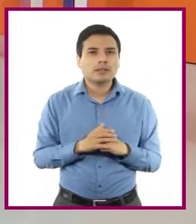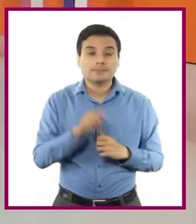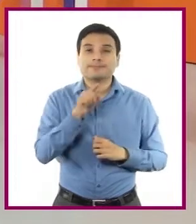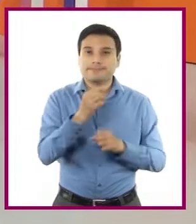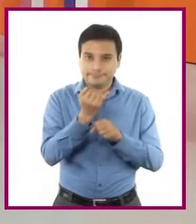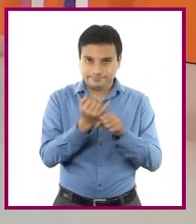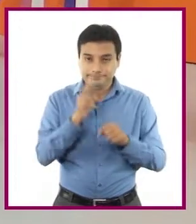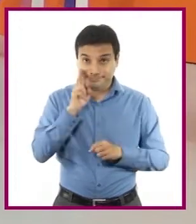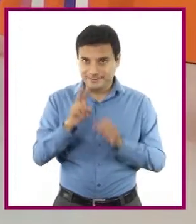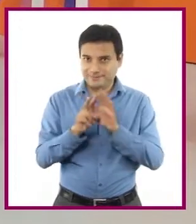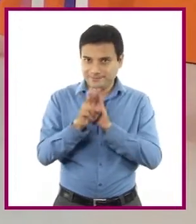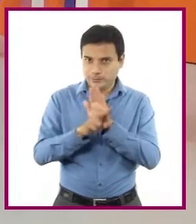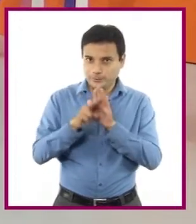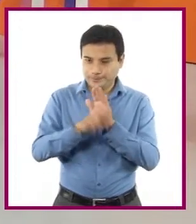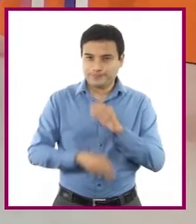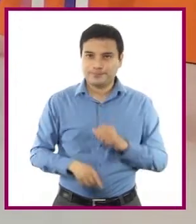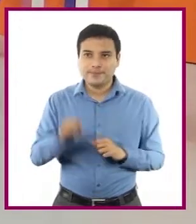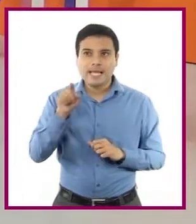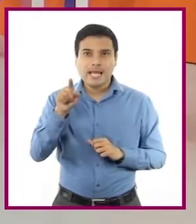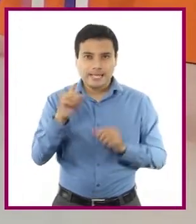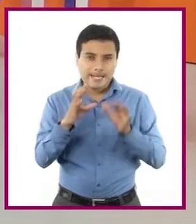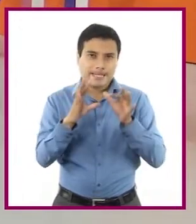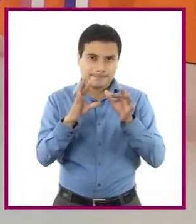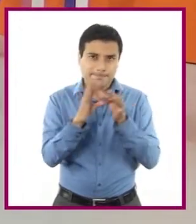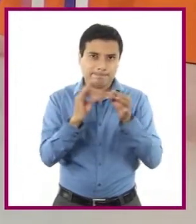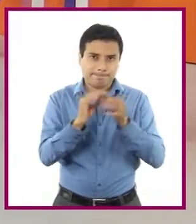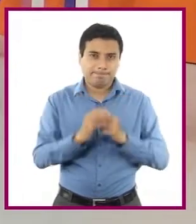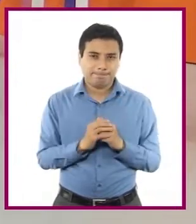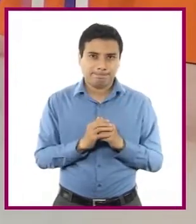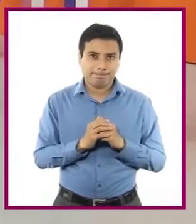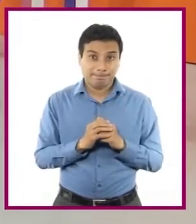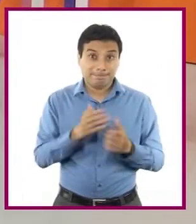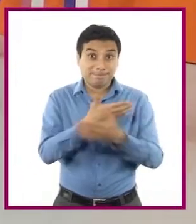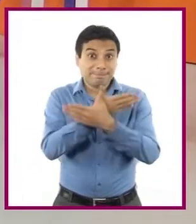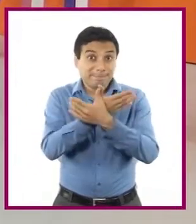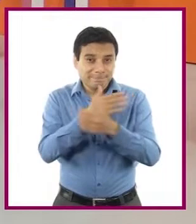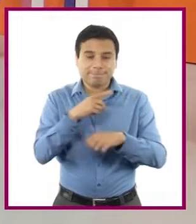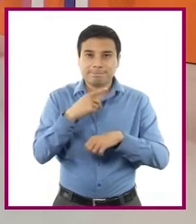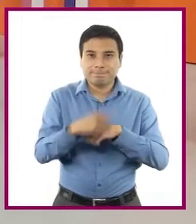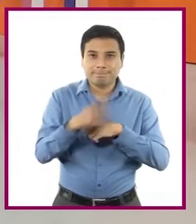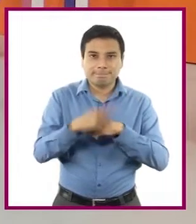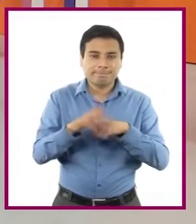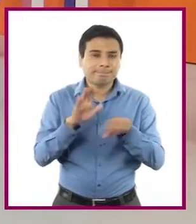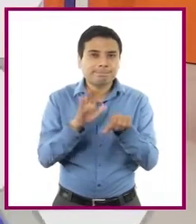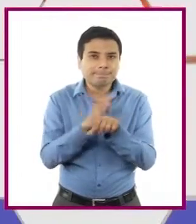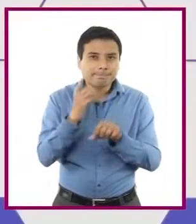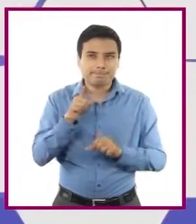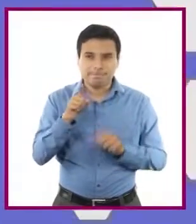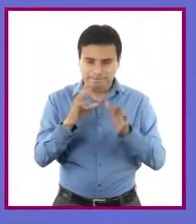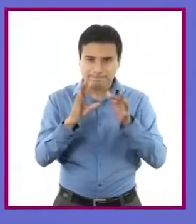Veamos ahora el siguiente video. Encontremos algunas pistas sobre los riesgos que corre la mariposa monarca.